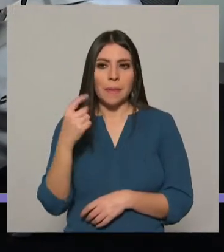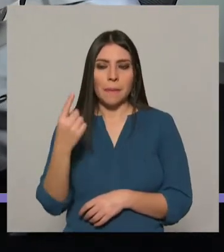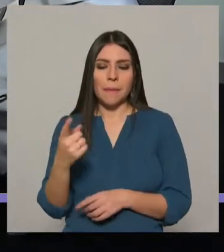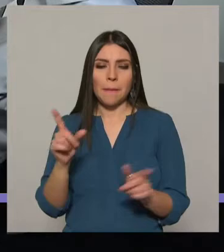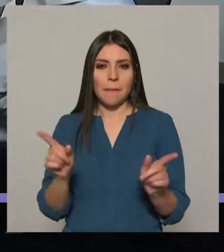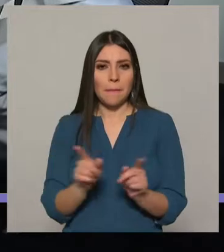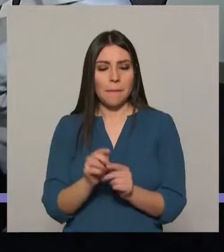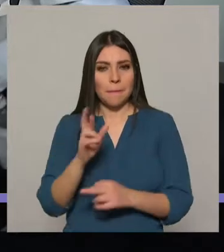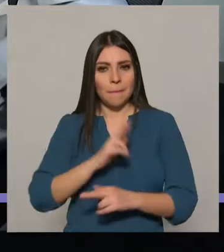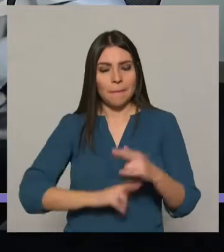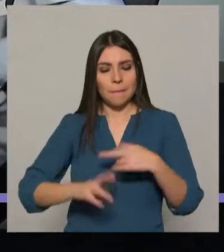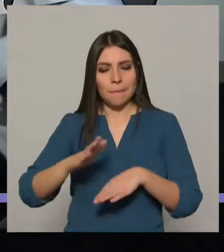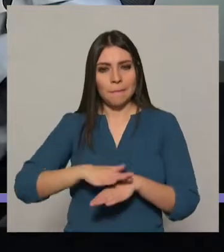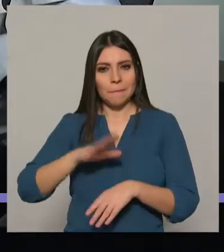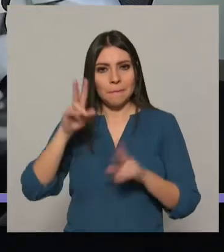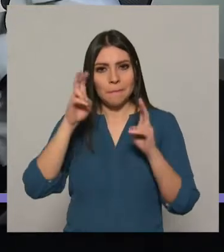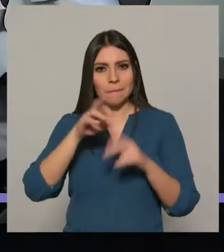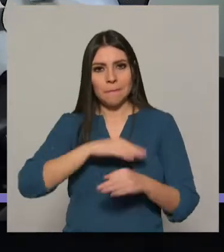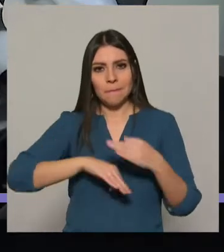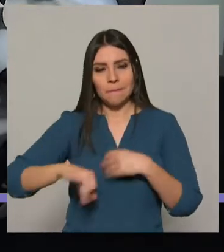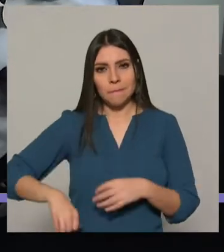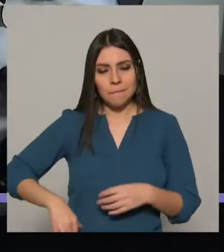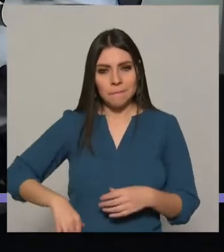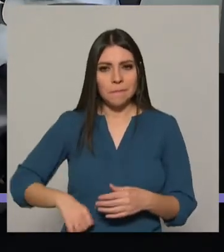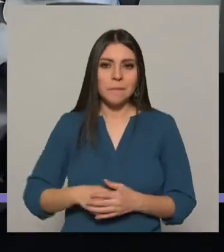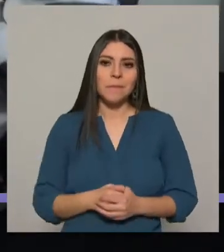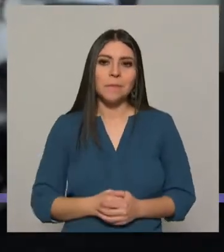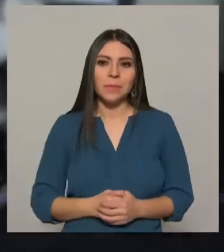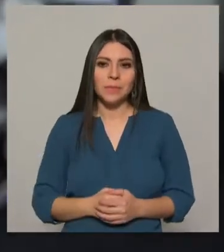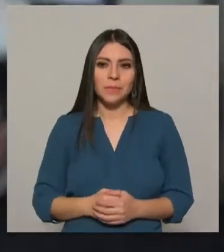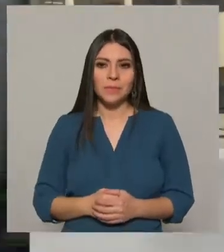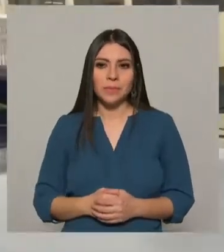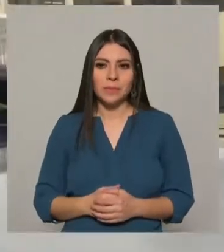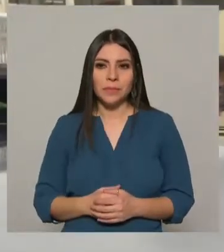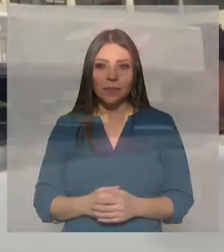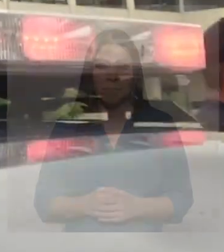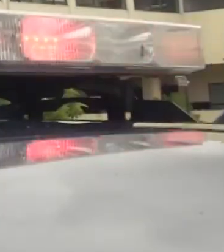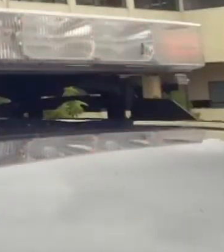21. Regresamos con los temas que a usted y a mí nos importan. Ya volvemos.